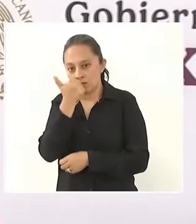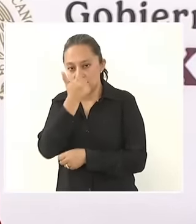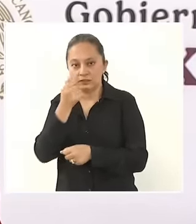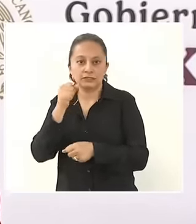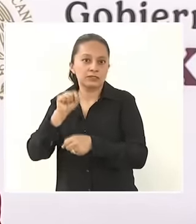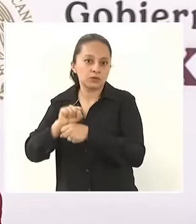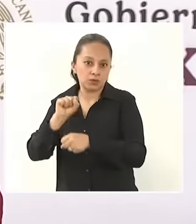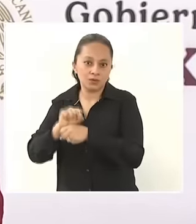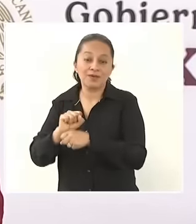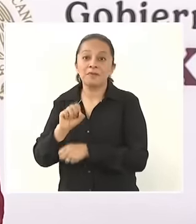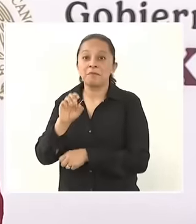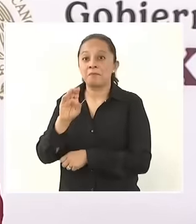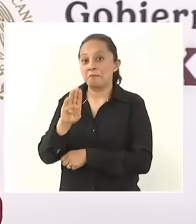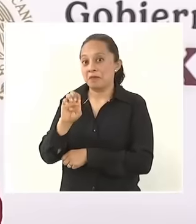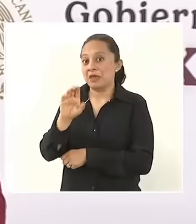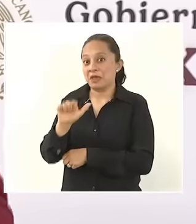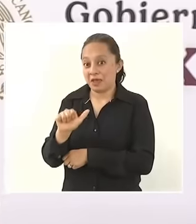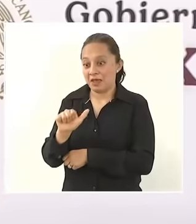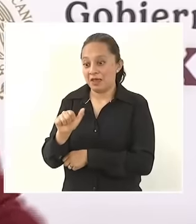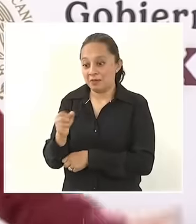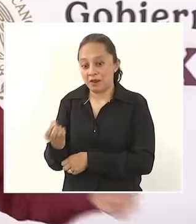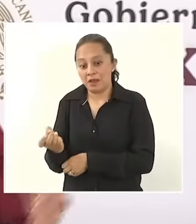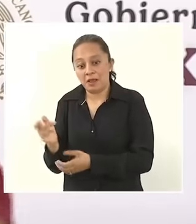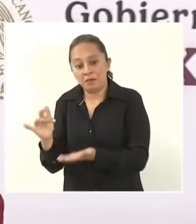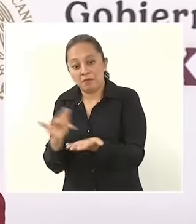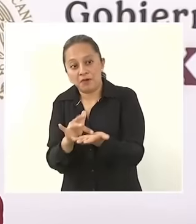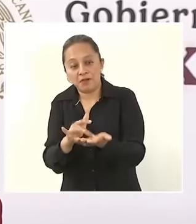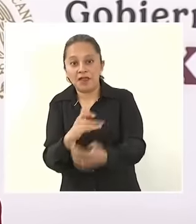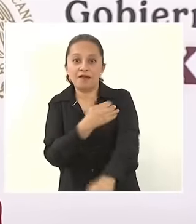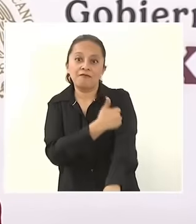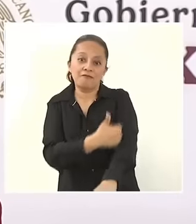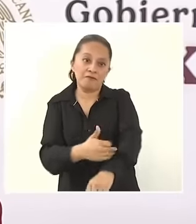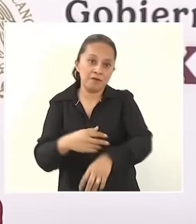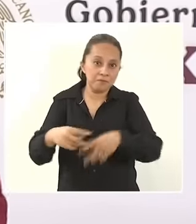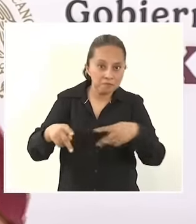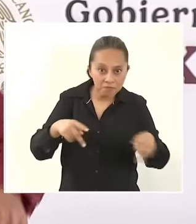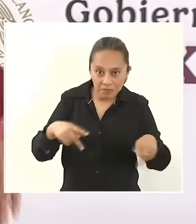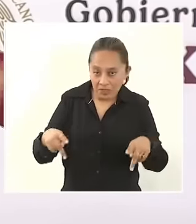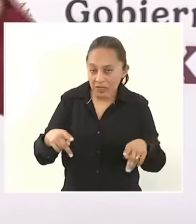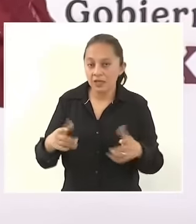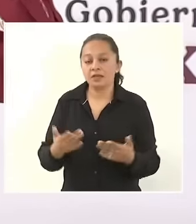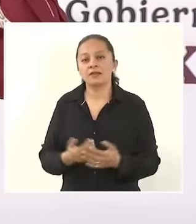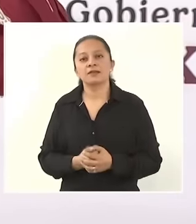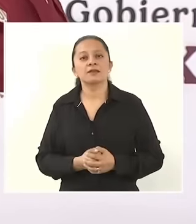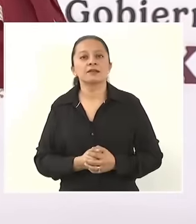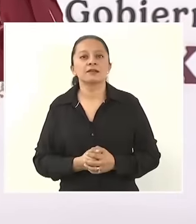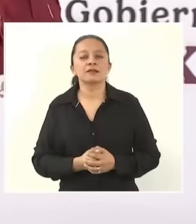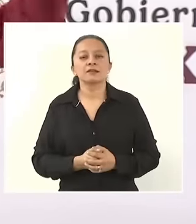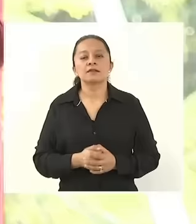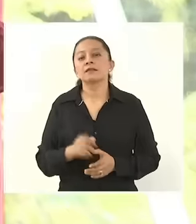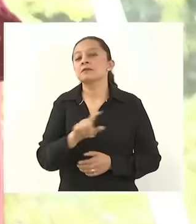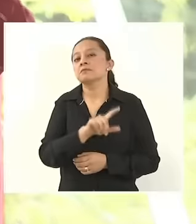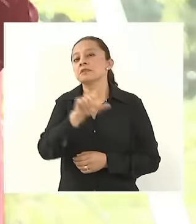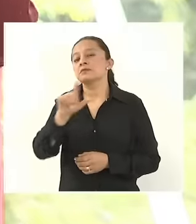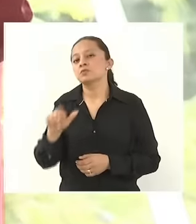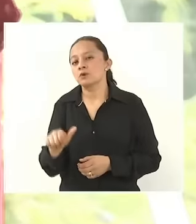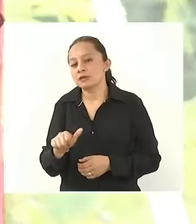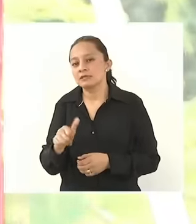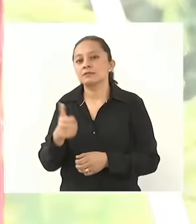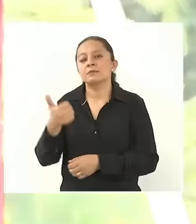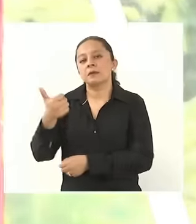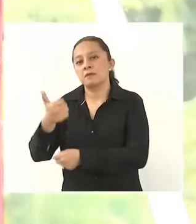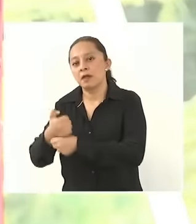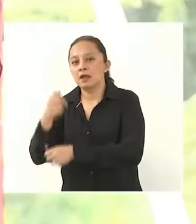tener una beca para sus familias, para apoyarles en todo lo que requieran, y después primaria